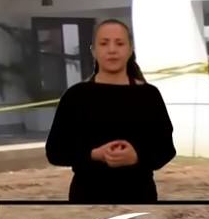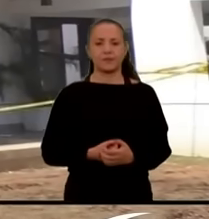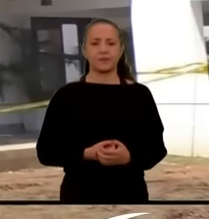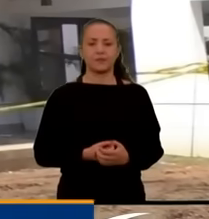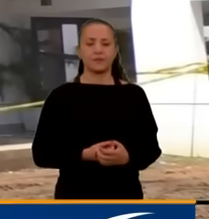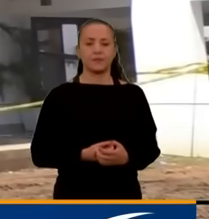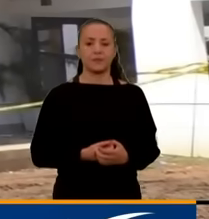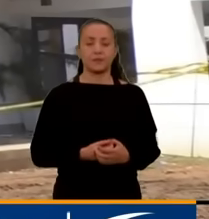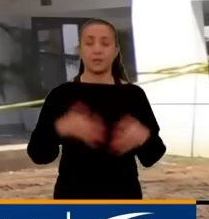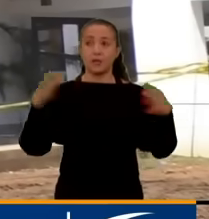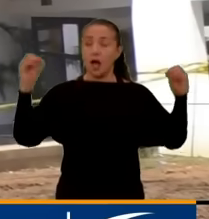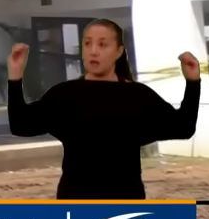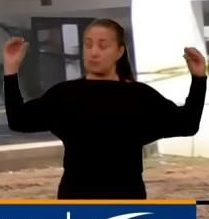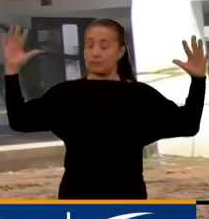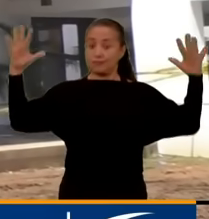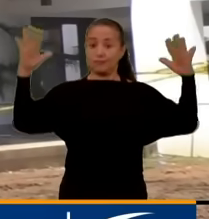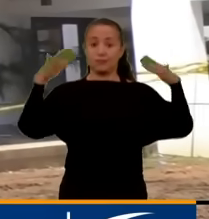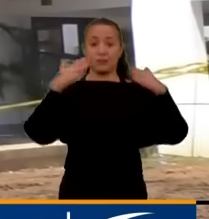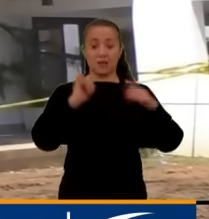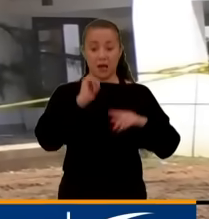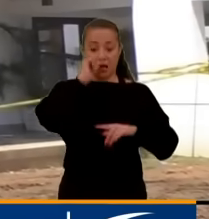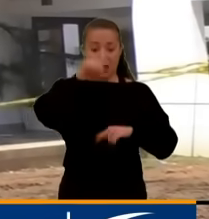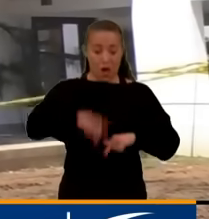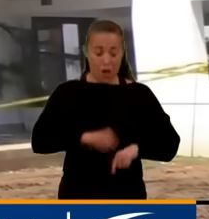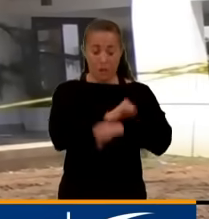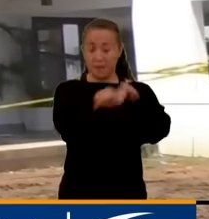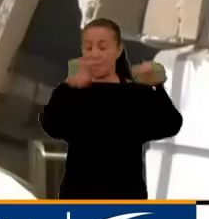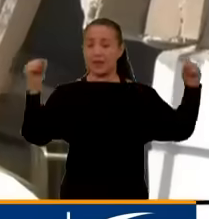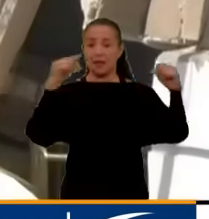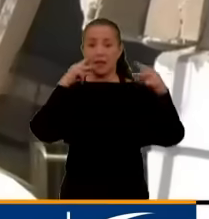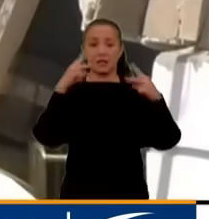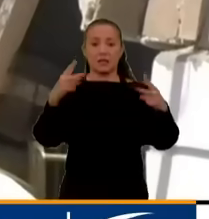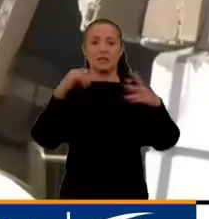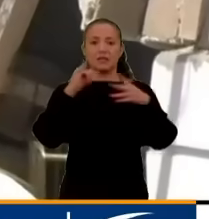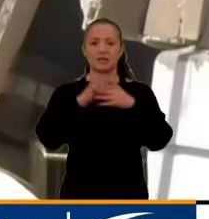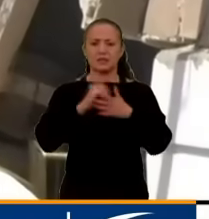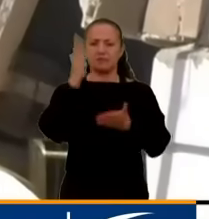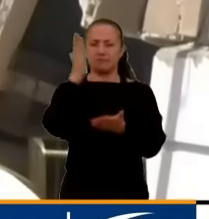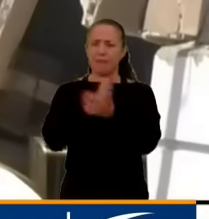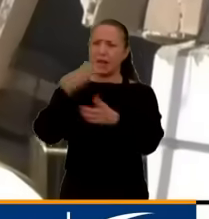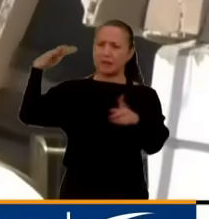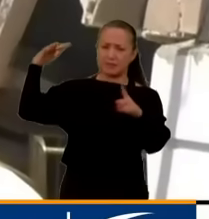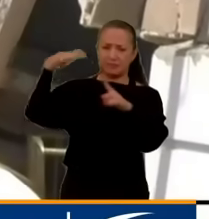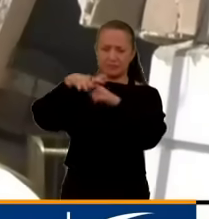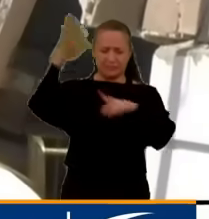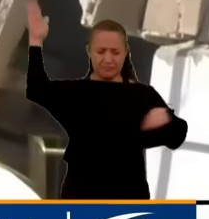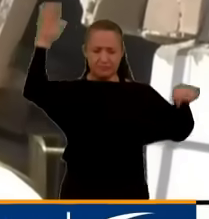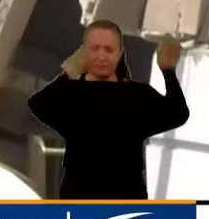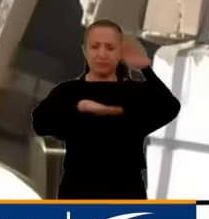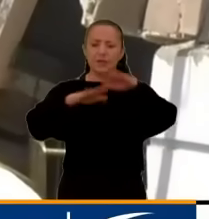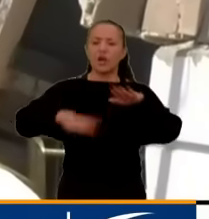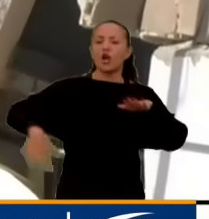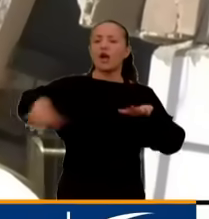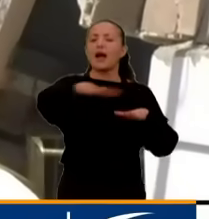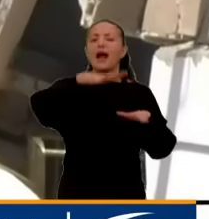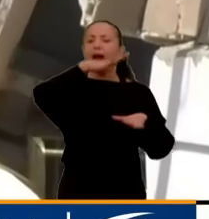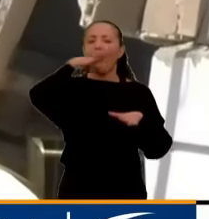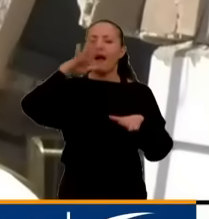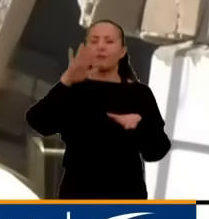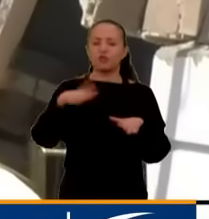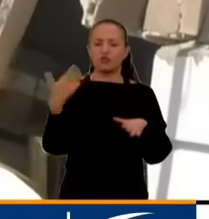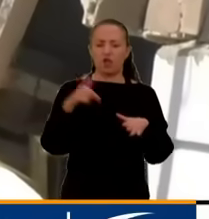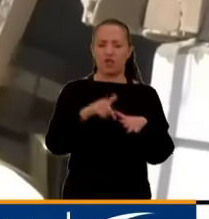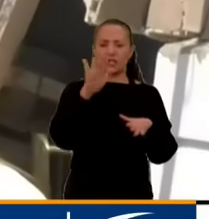Con la luz del sol se evidenció la magnitud de la tragedia que anoche se vivió en este salón de eventos ubicado en una casa campo del suroriente de